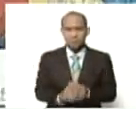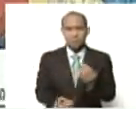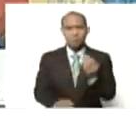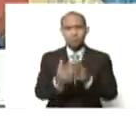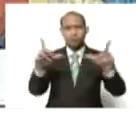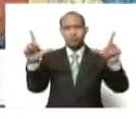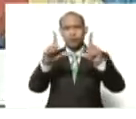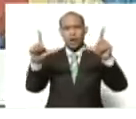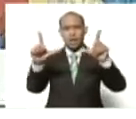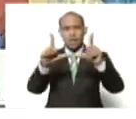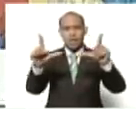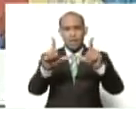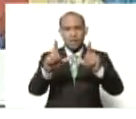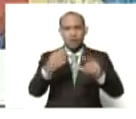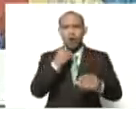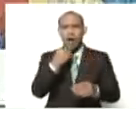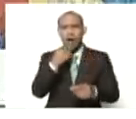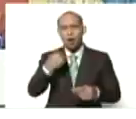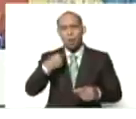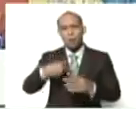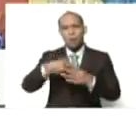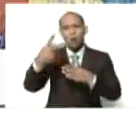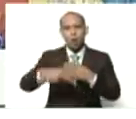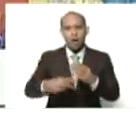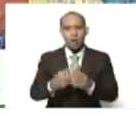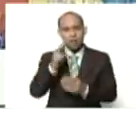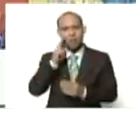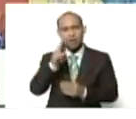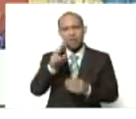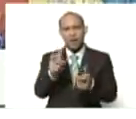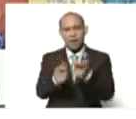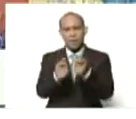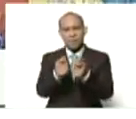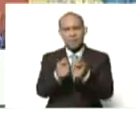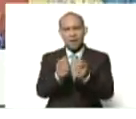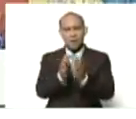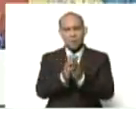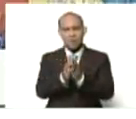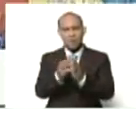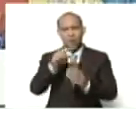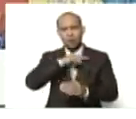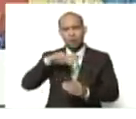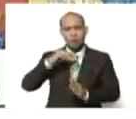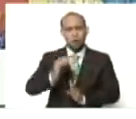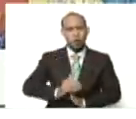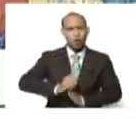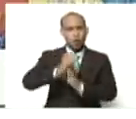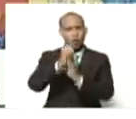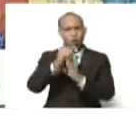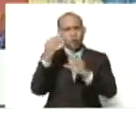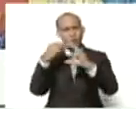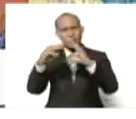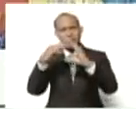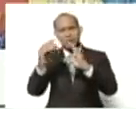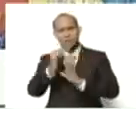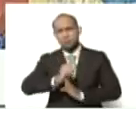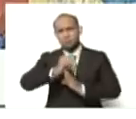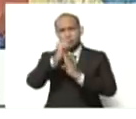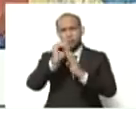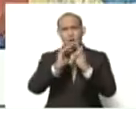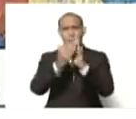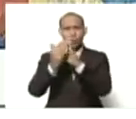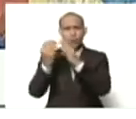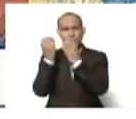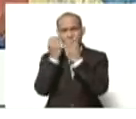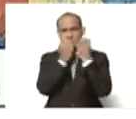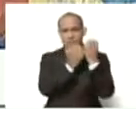vivo y directo en alguno de mis programas. Vamos a ver el mensaje de nuestros líderes, de nuestros camaradas, de la comuna del